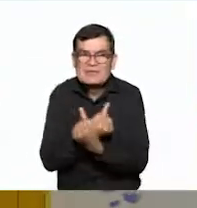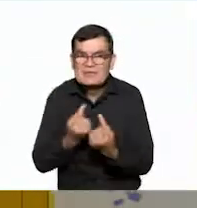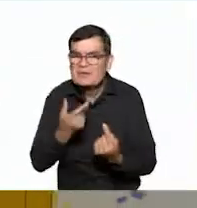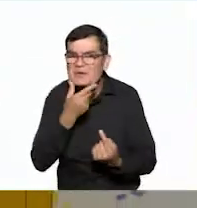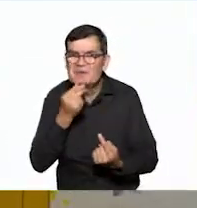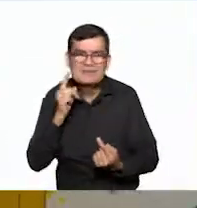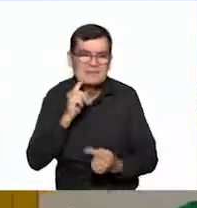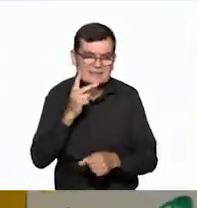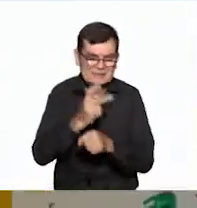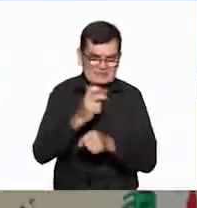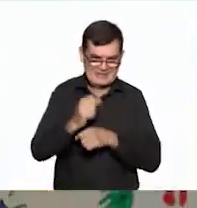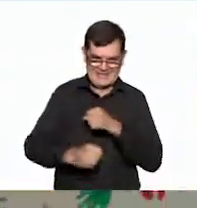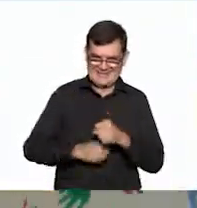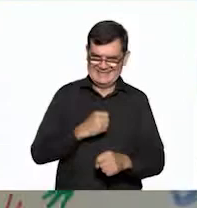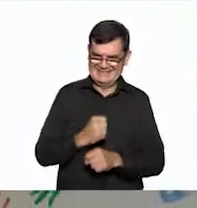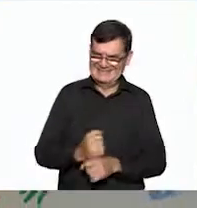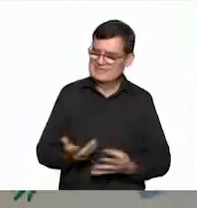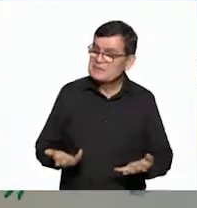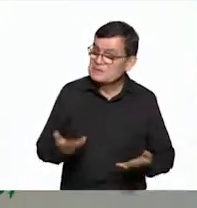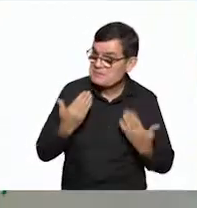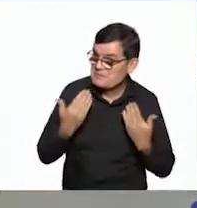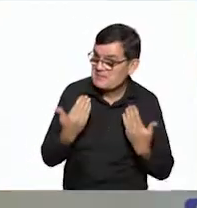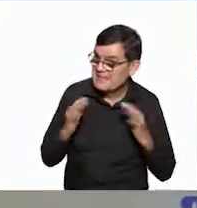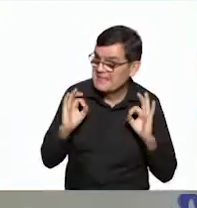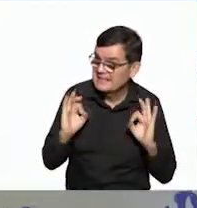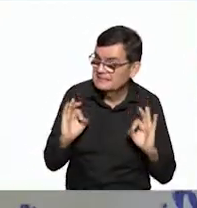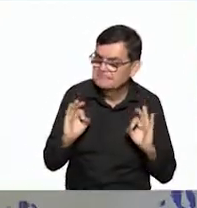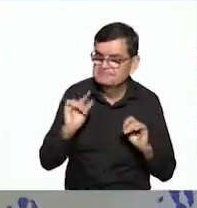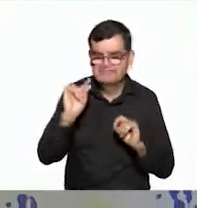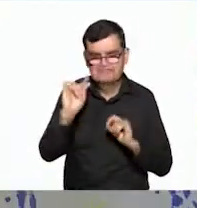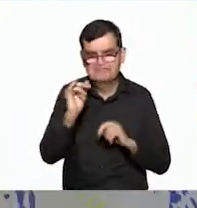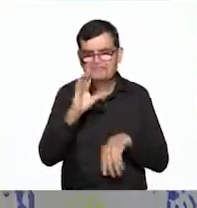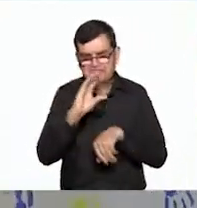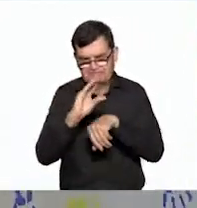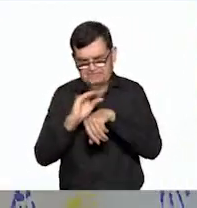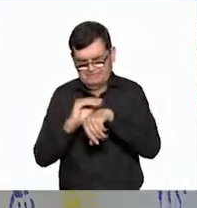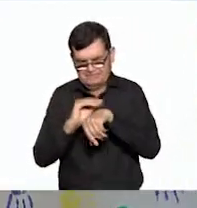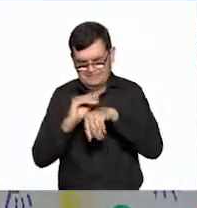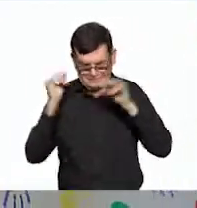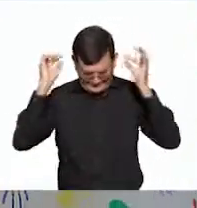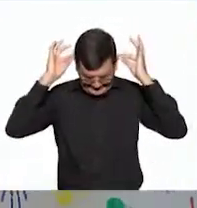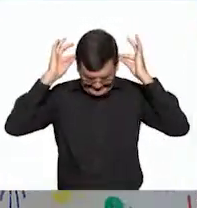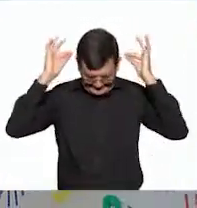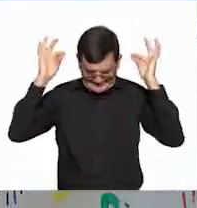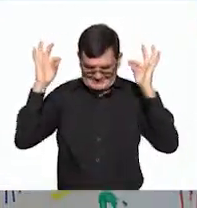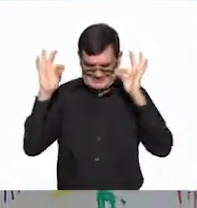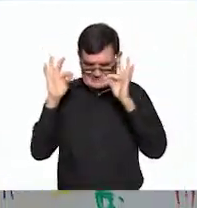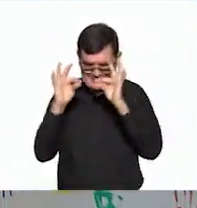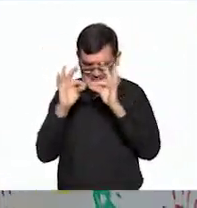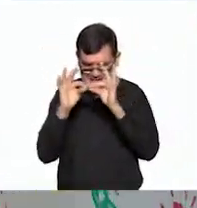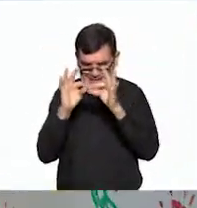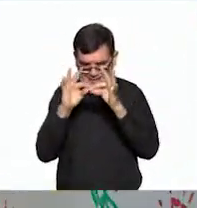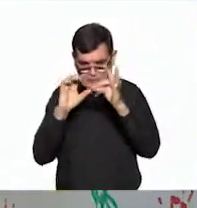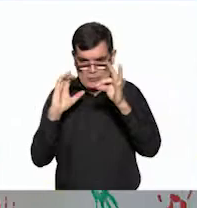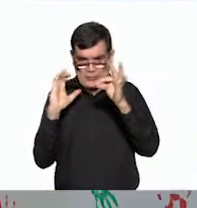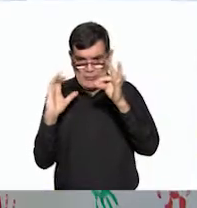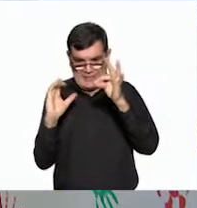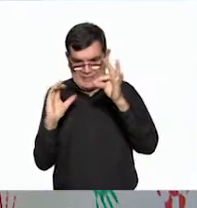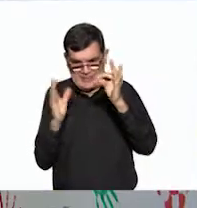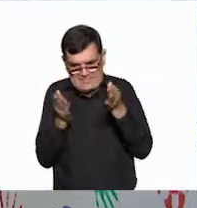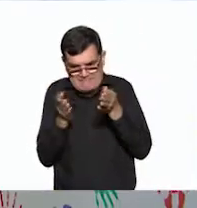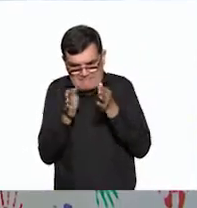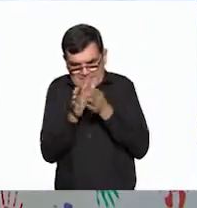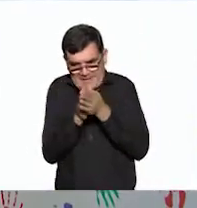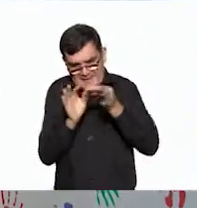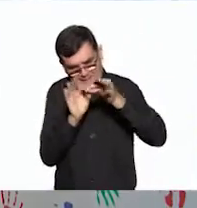niños de segundo de primaria, ¿cómo están? Ah, espérenme. Déjenme quitar mi cubrebocas con mucho cuidado, doblarlo por